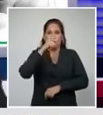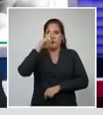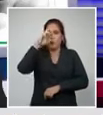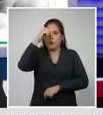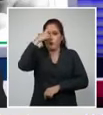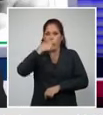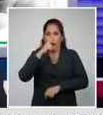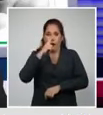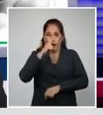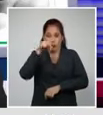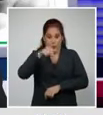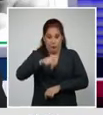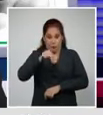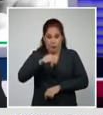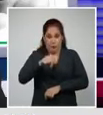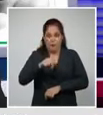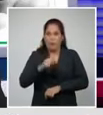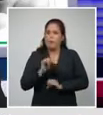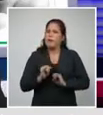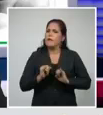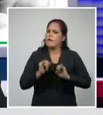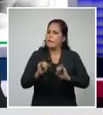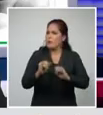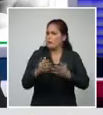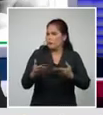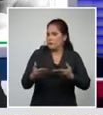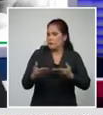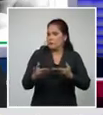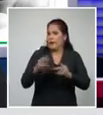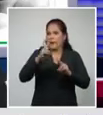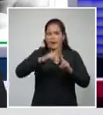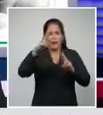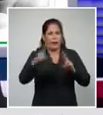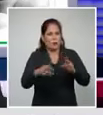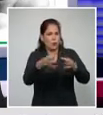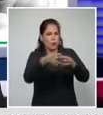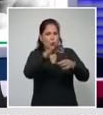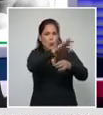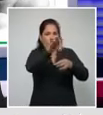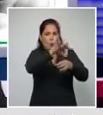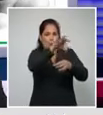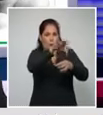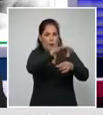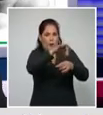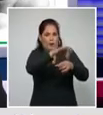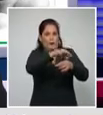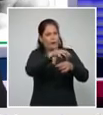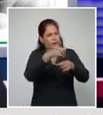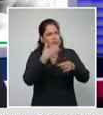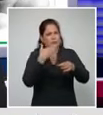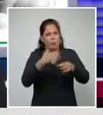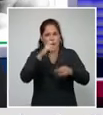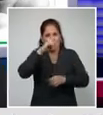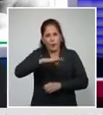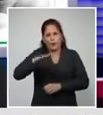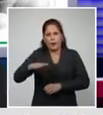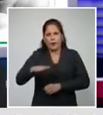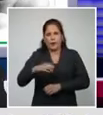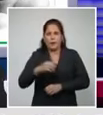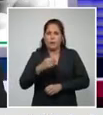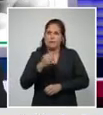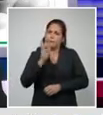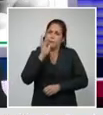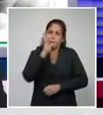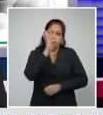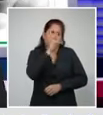García, vamos a ofrecerles a ustedes un nuevo capítulo, por decirlo así, pero además es uno de los regalos más lindos